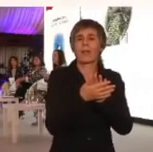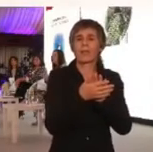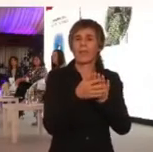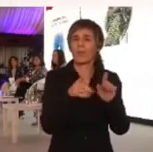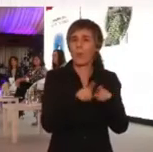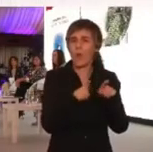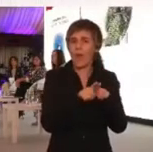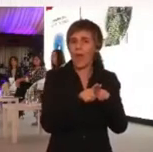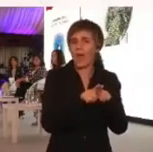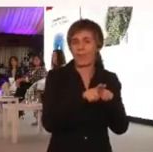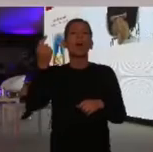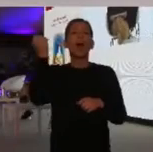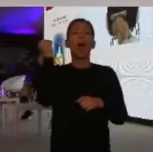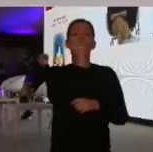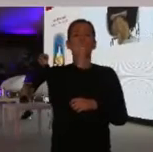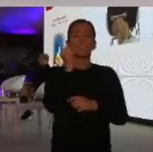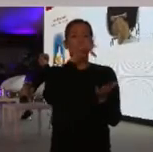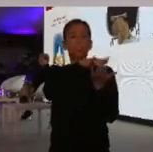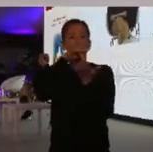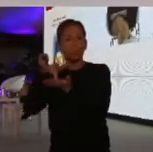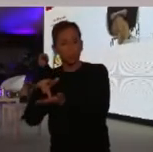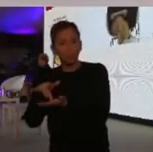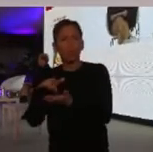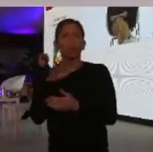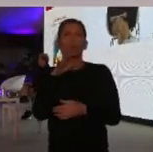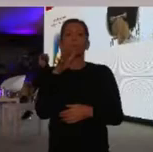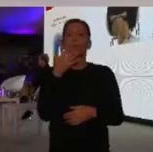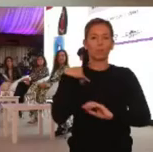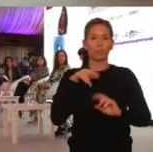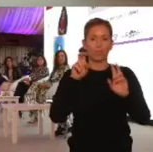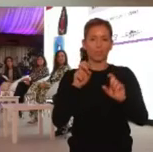tradición intelectual feminista.